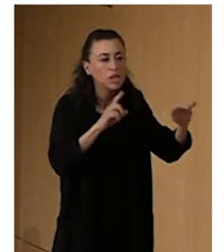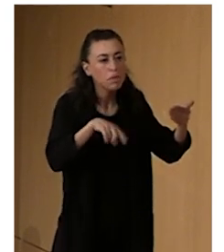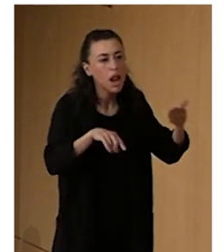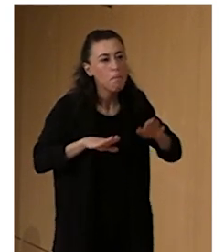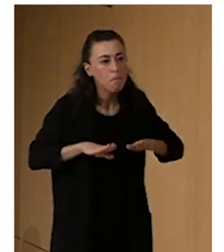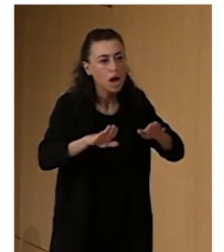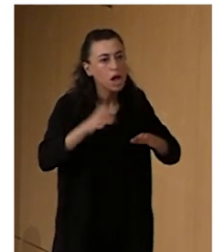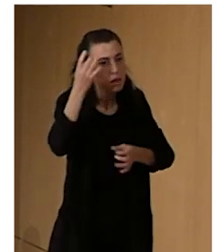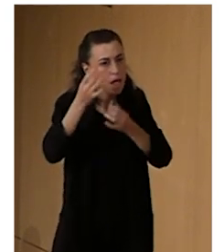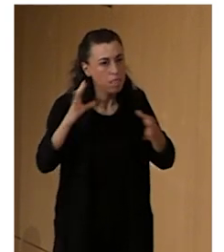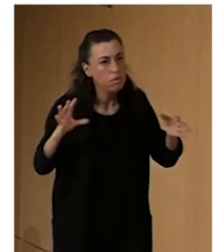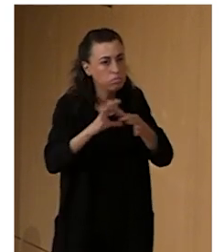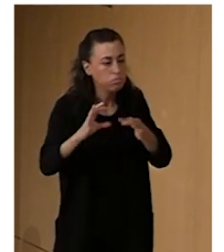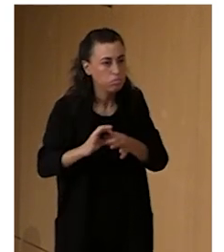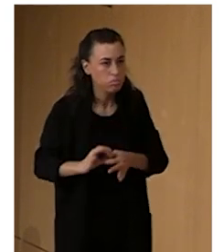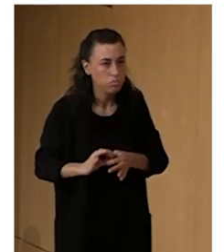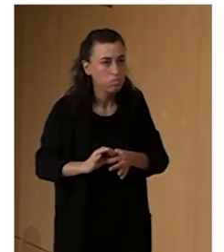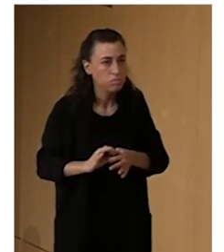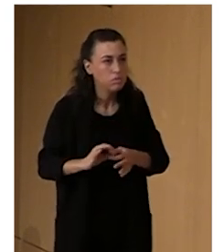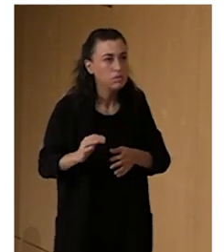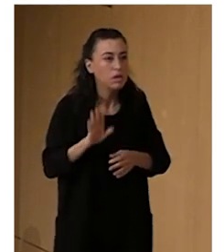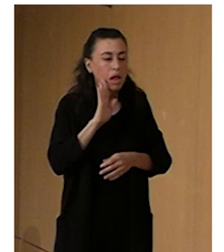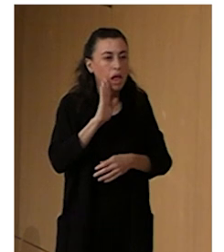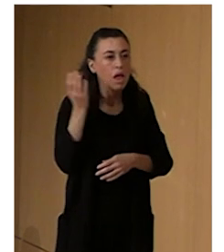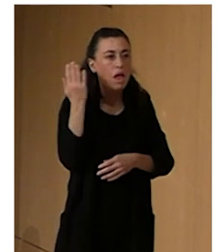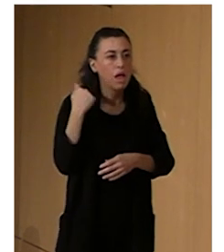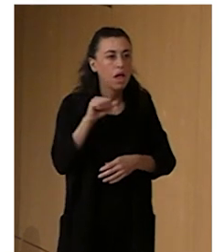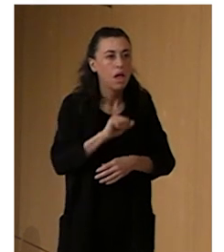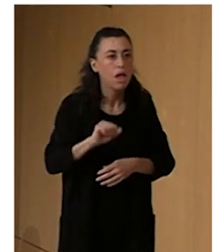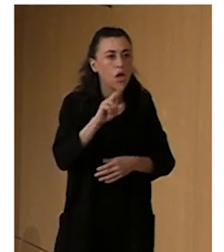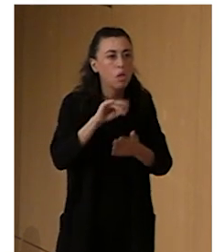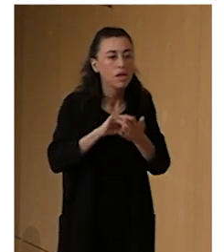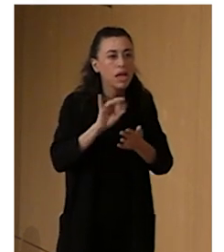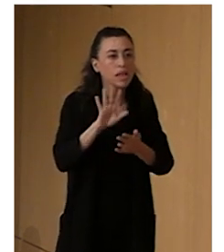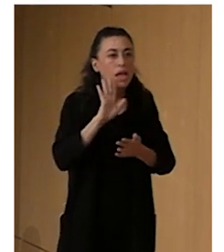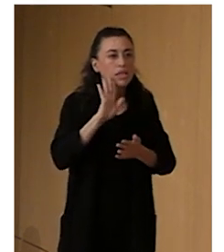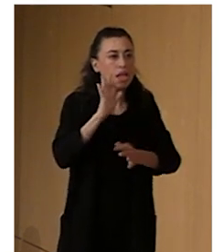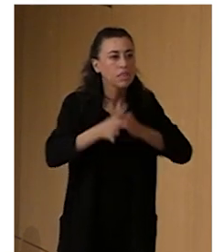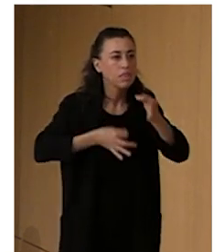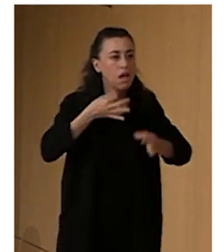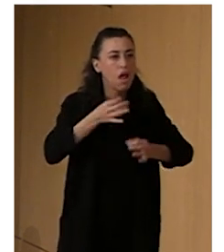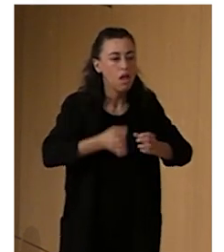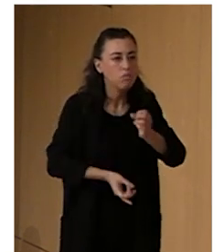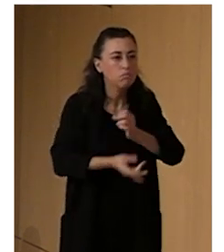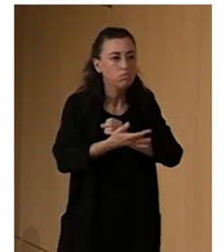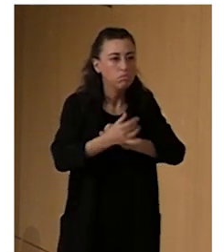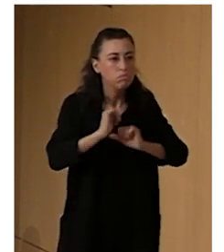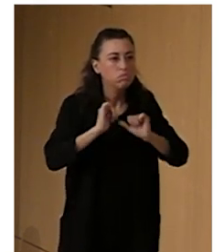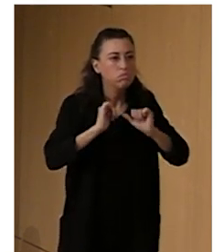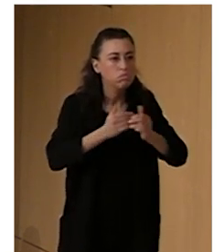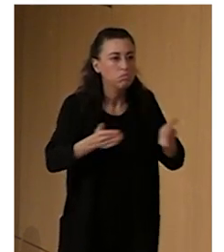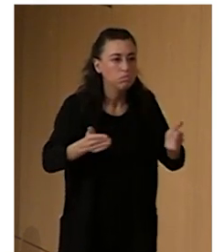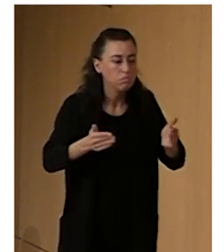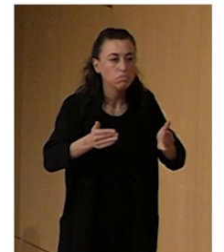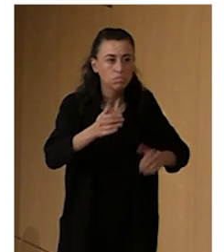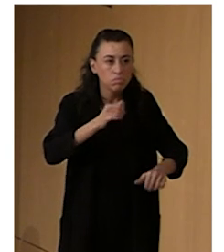como os decía en 2015 se inicia este este ciclo y no se concibe en sí como un mero cine sio es un cine